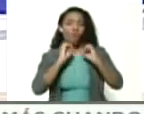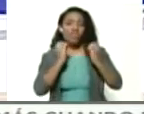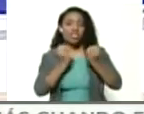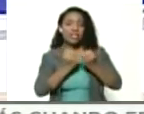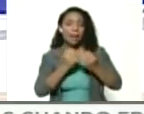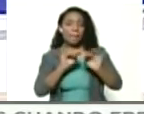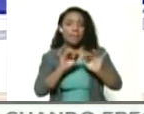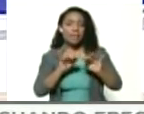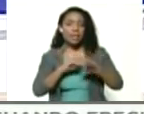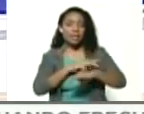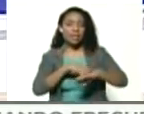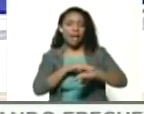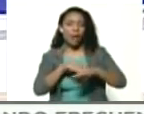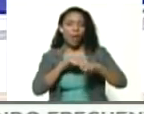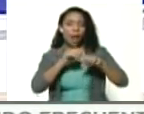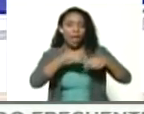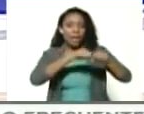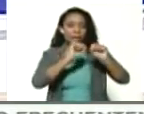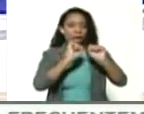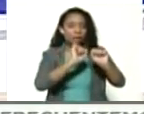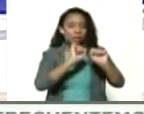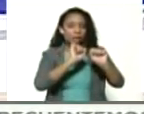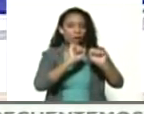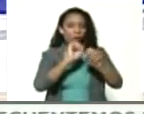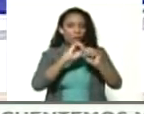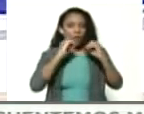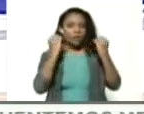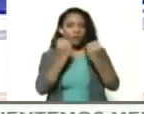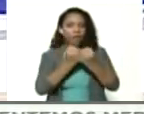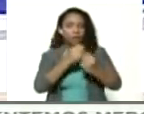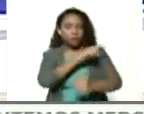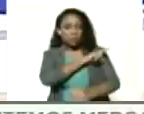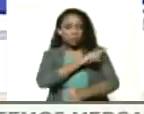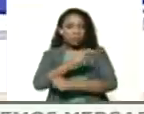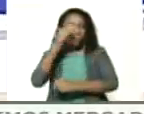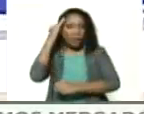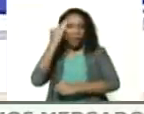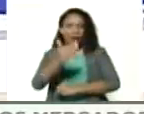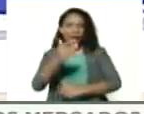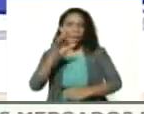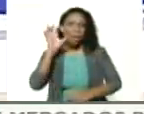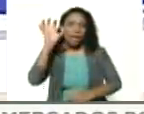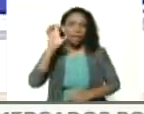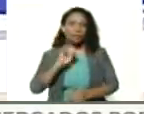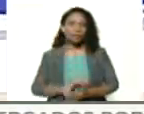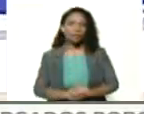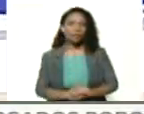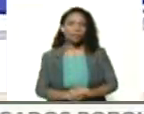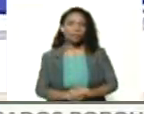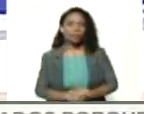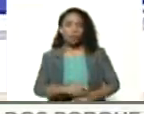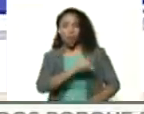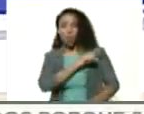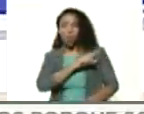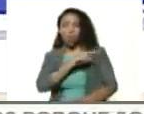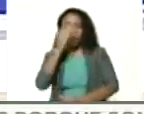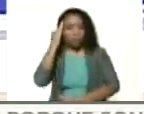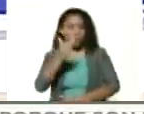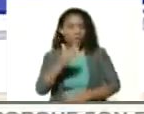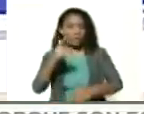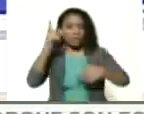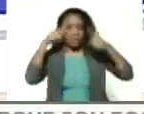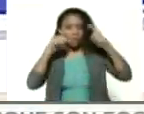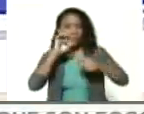del Ministerio de la Defensa, las oficinas de los mandos militares del país. Comandante Chávez, a las 3, 4